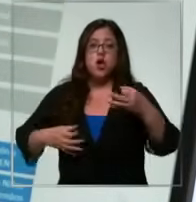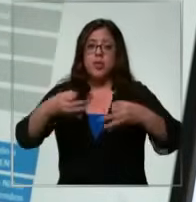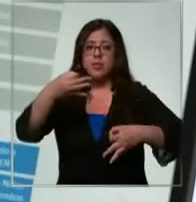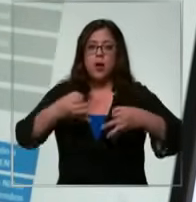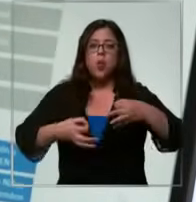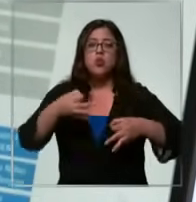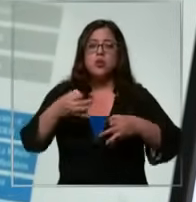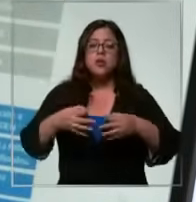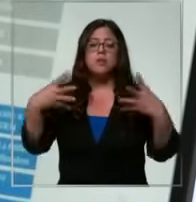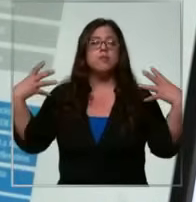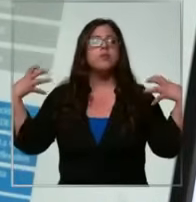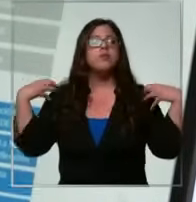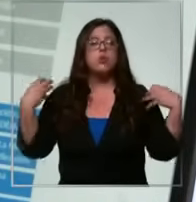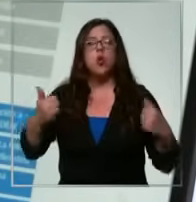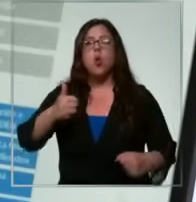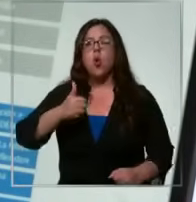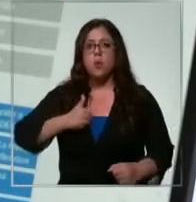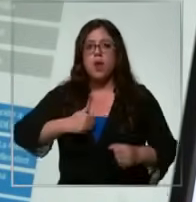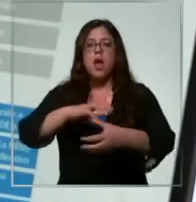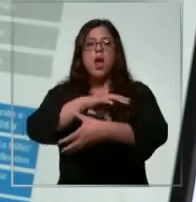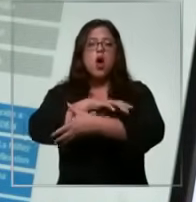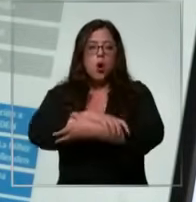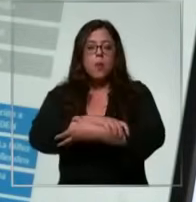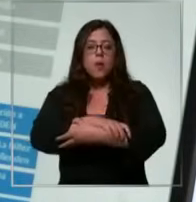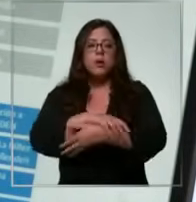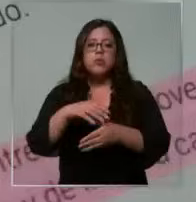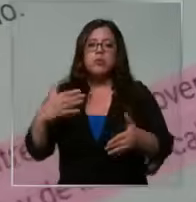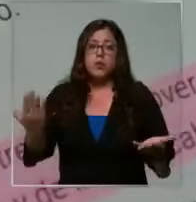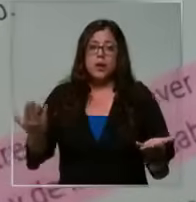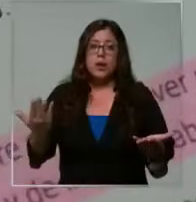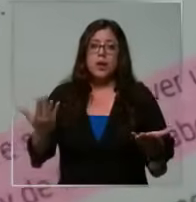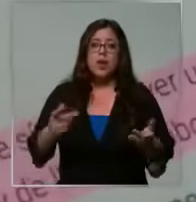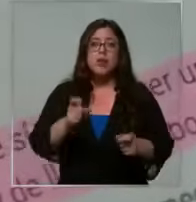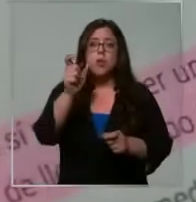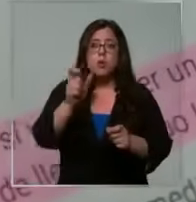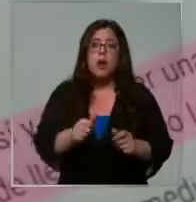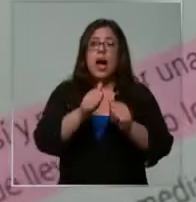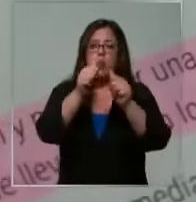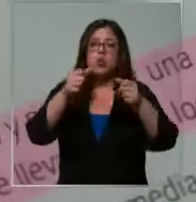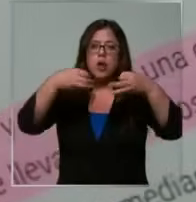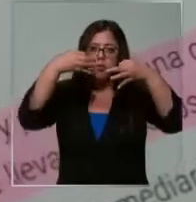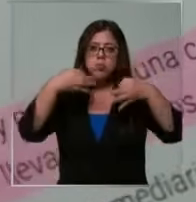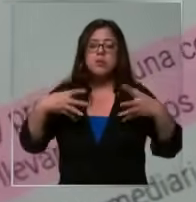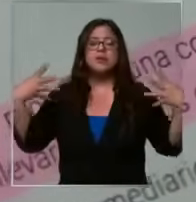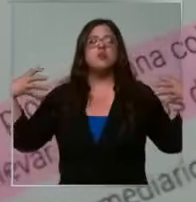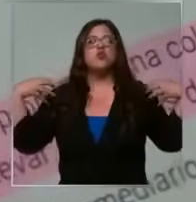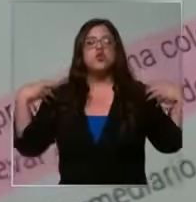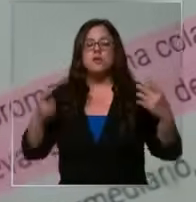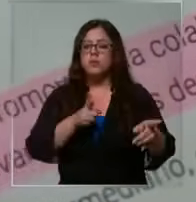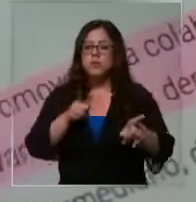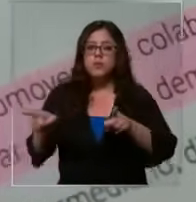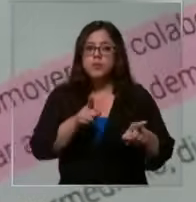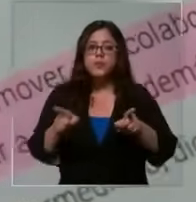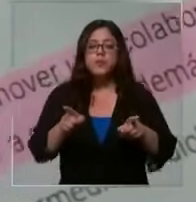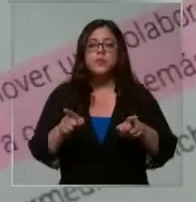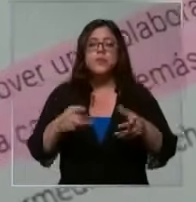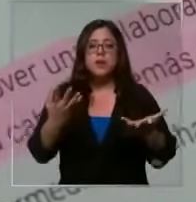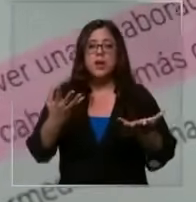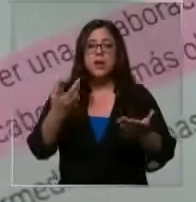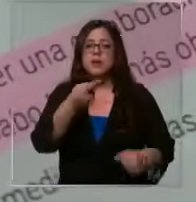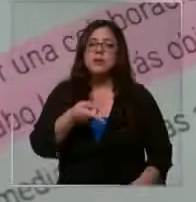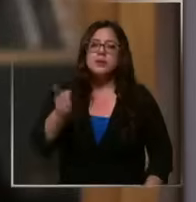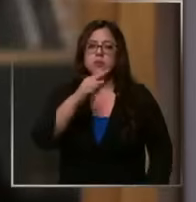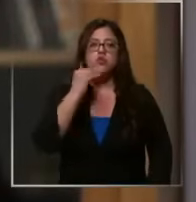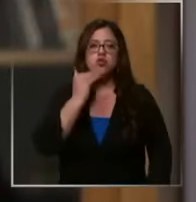Justicia, está a cargo de hacer cumplir el convenio a través de una autoridad central responsable de coordinar y concretar la